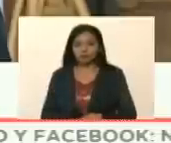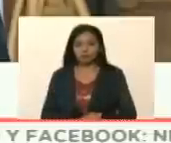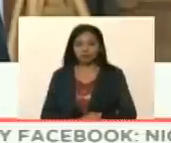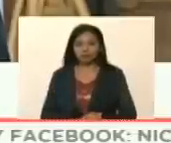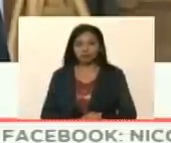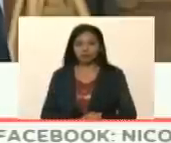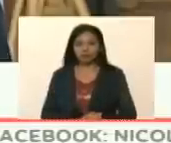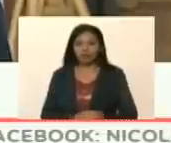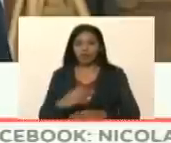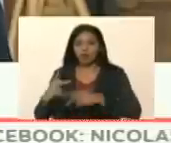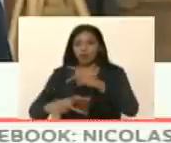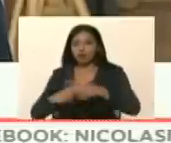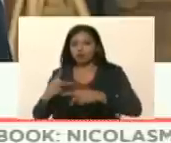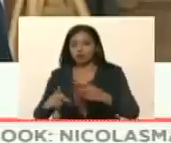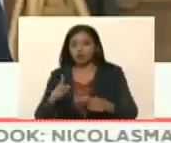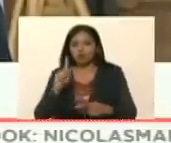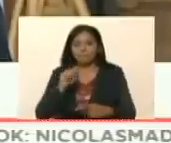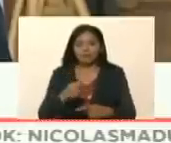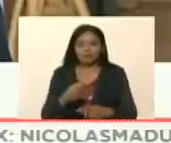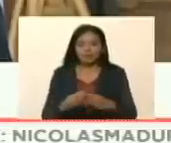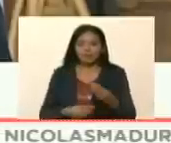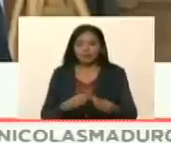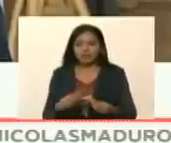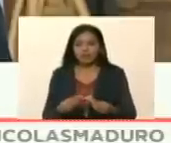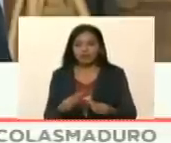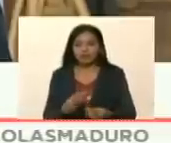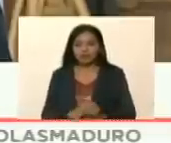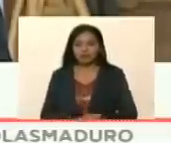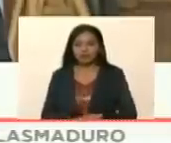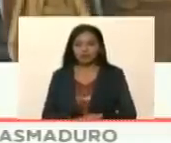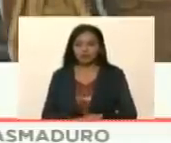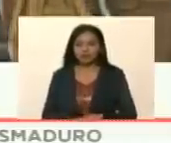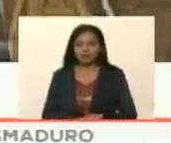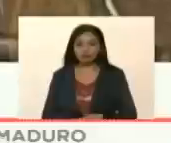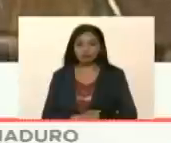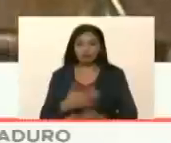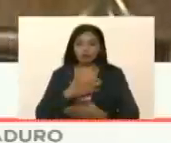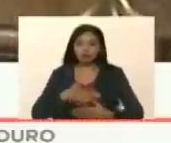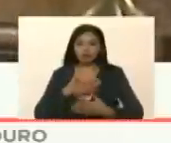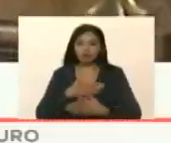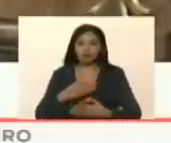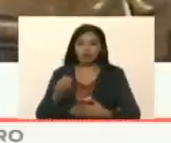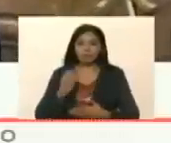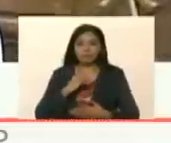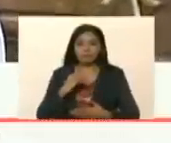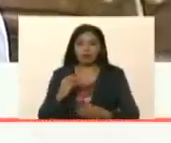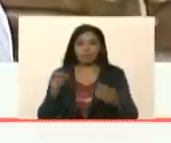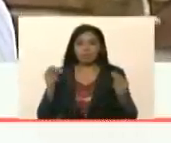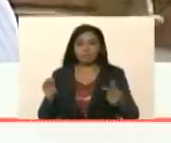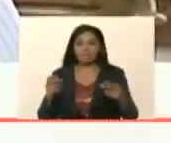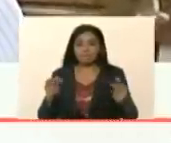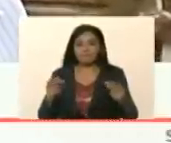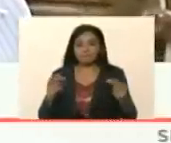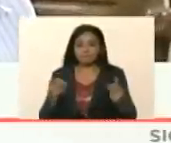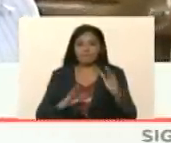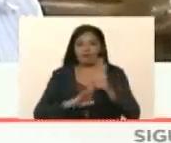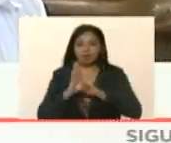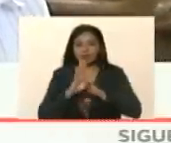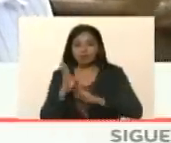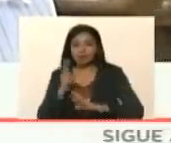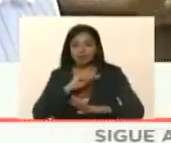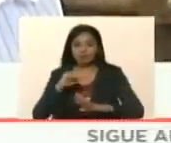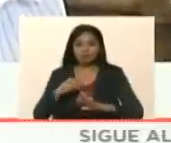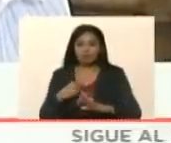La producción, además, que vaya abasteciendo de manera próspera y creciente